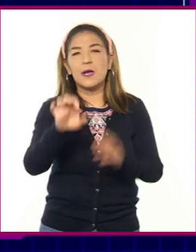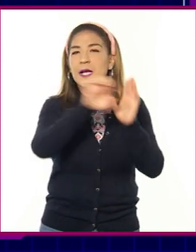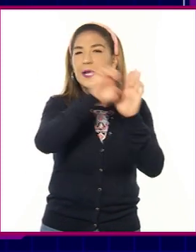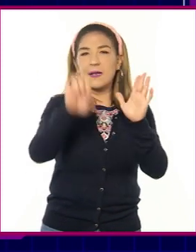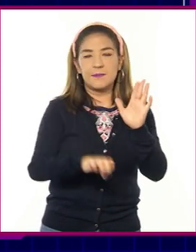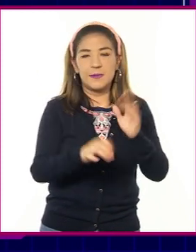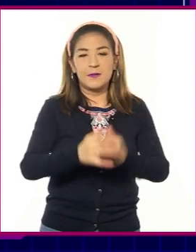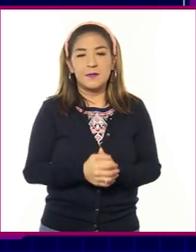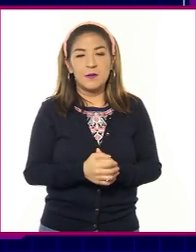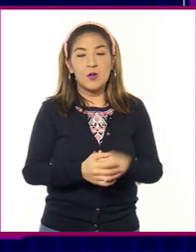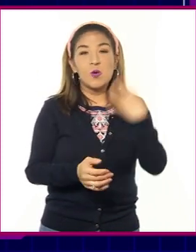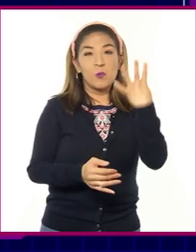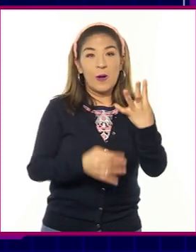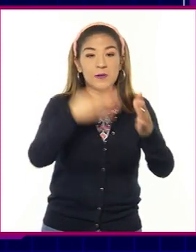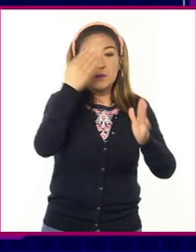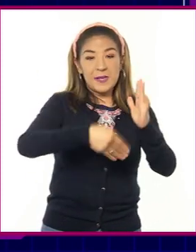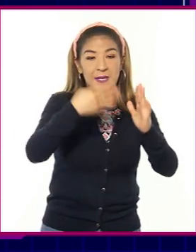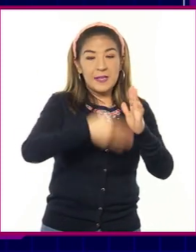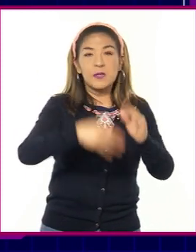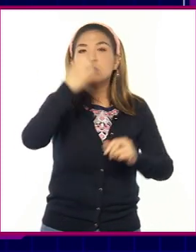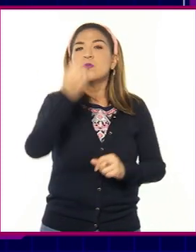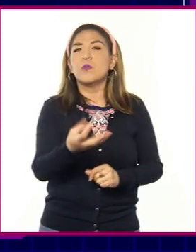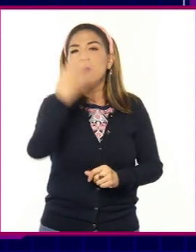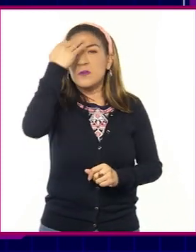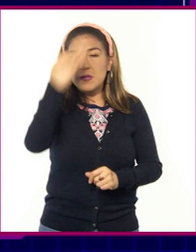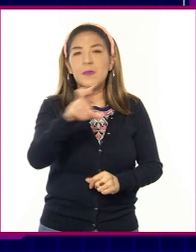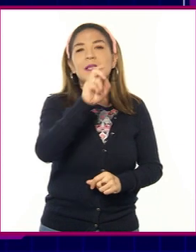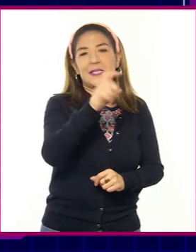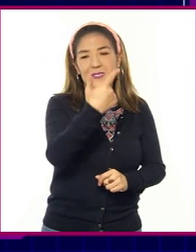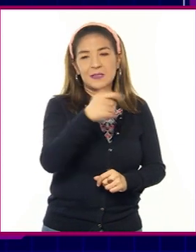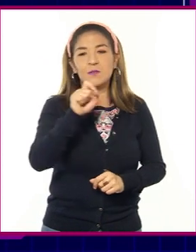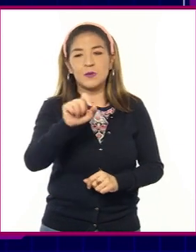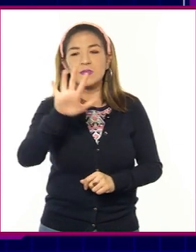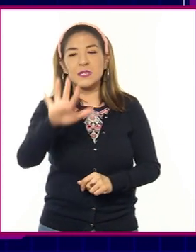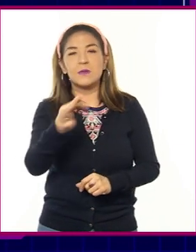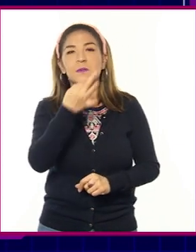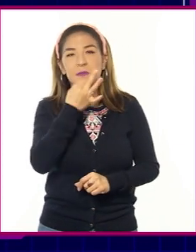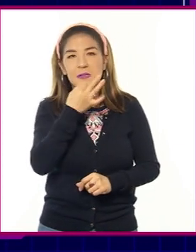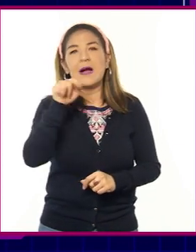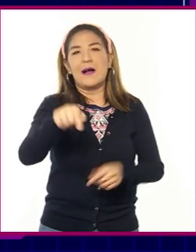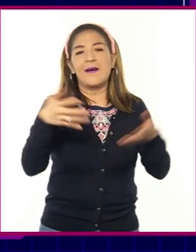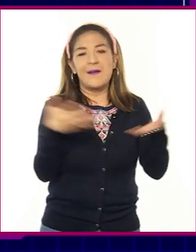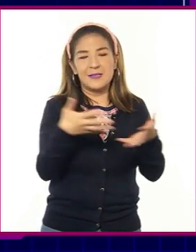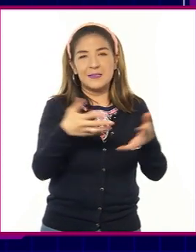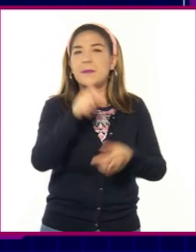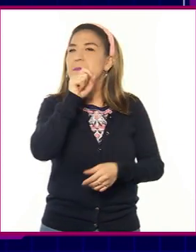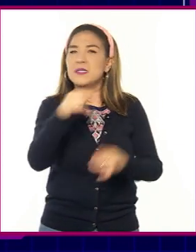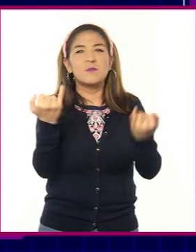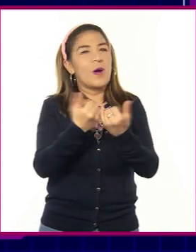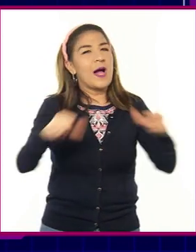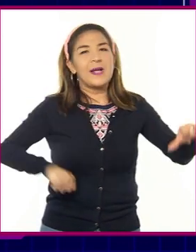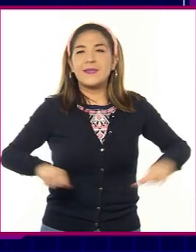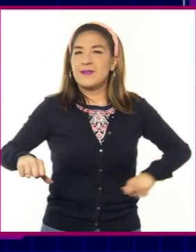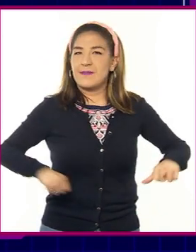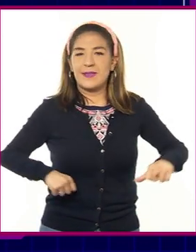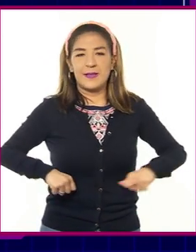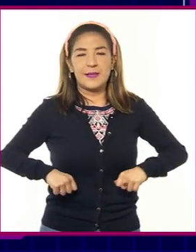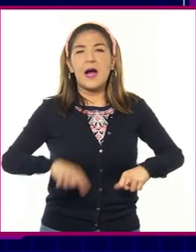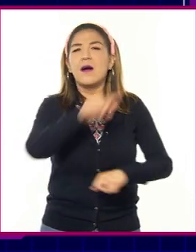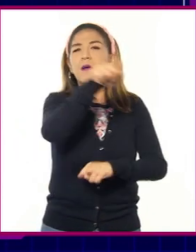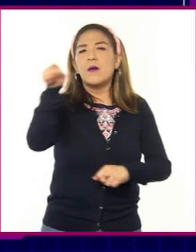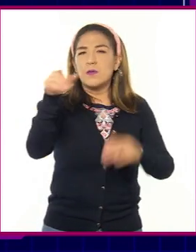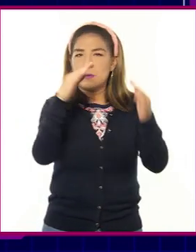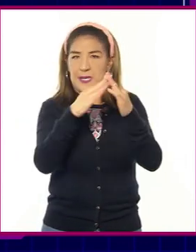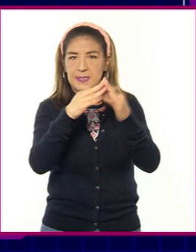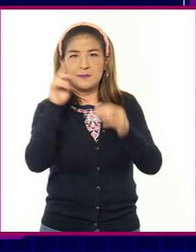decir, 4 mecánicos tardarían 37.5 minutos en realizar el mismo trabajo. Allá en